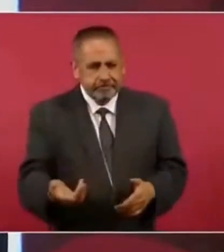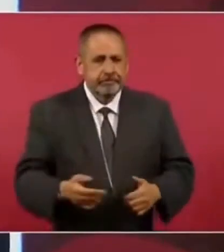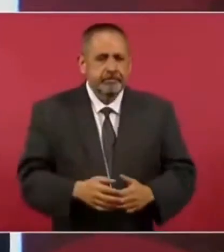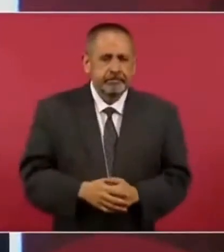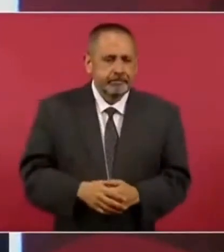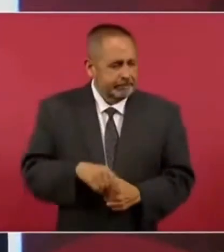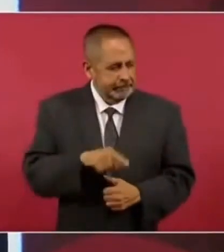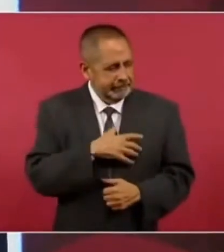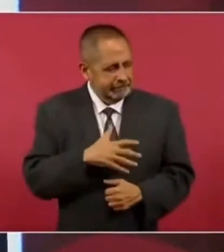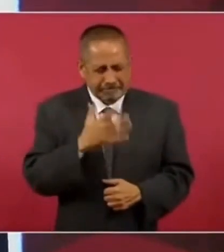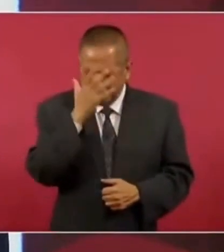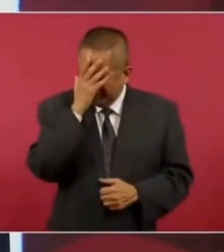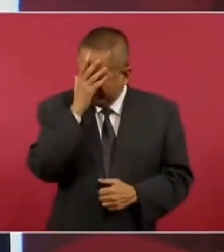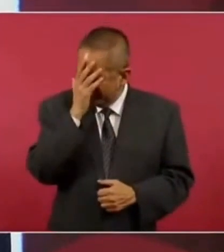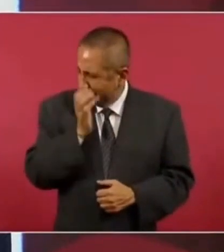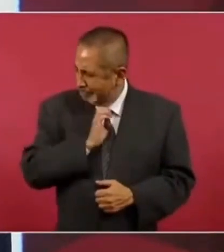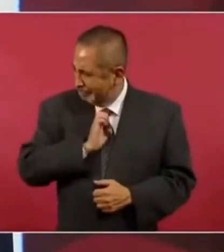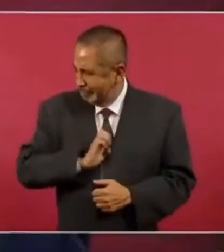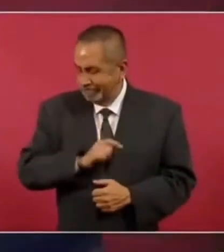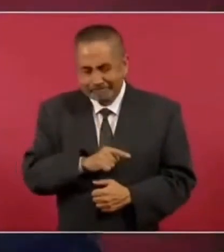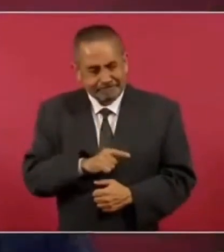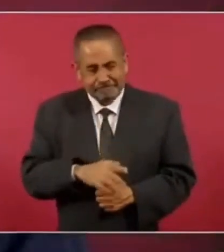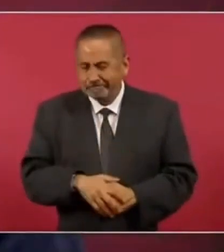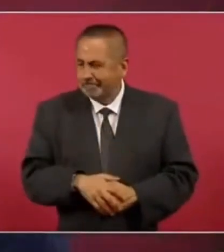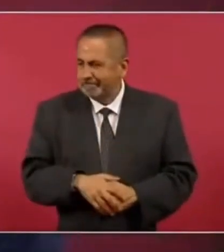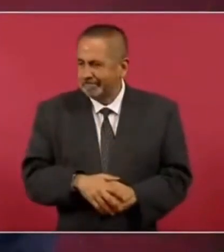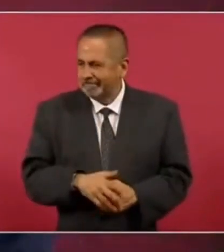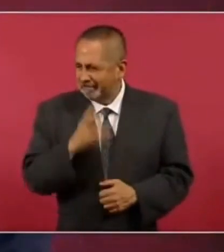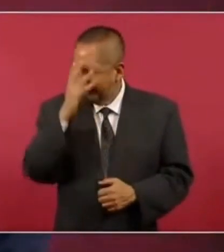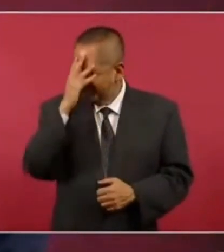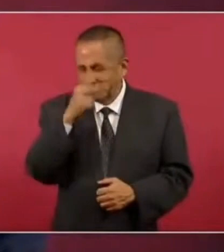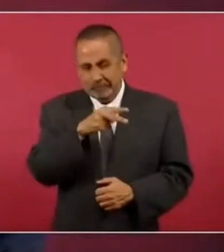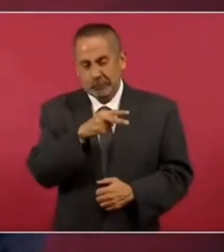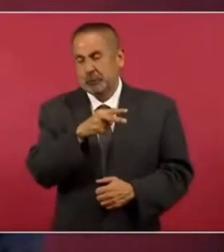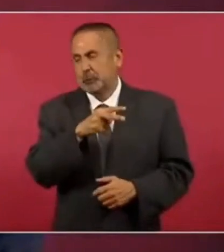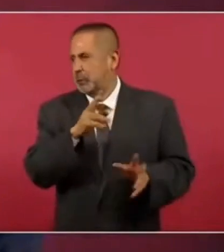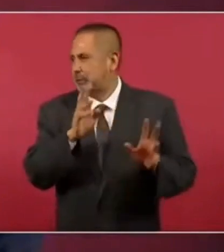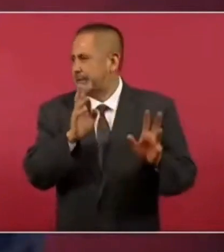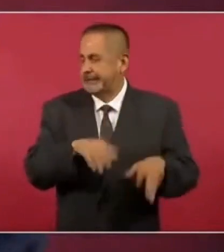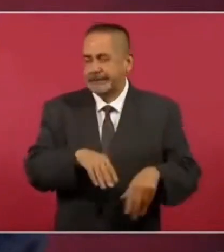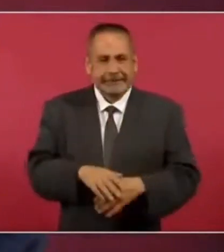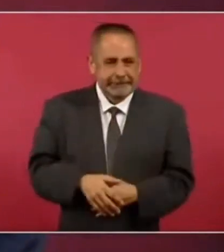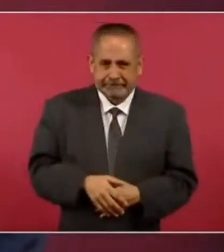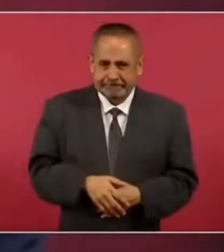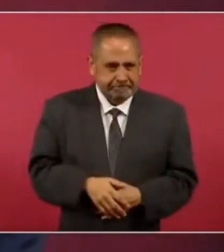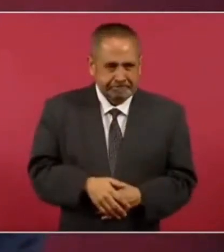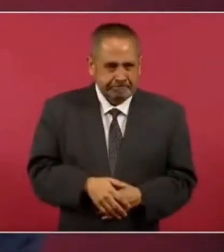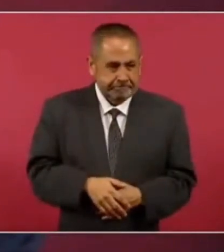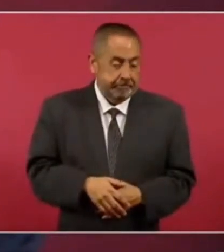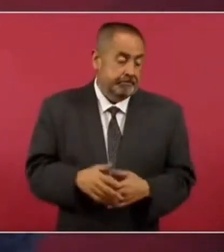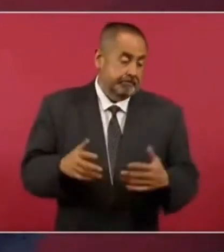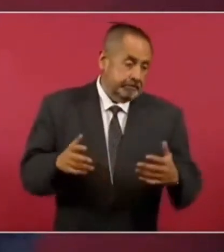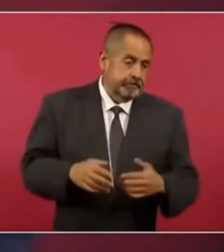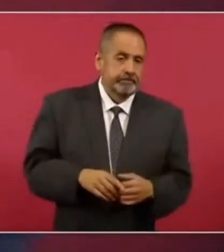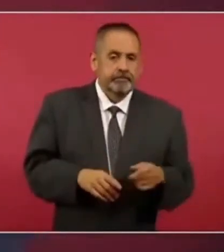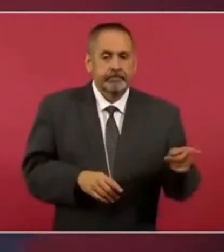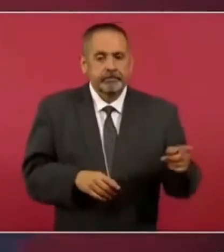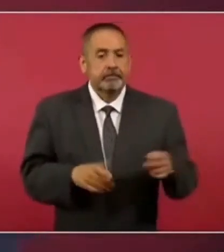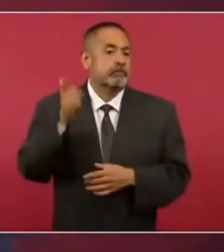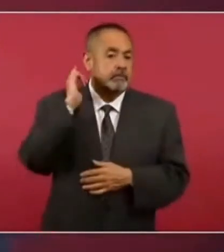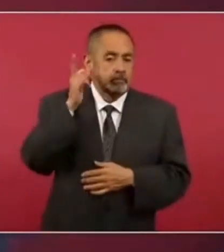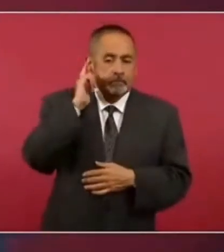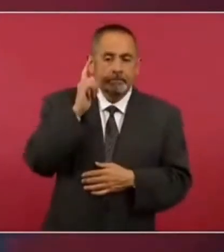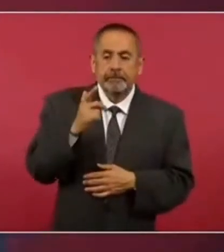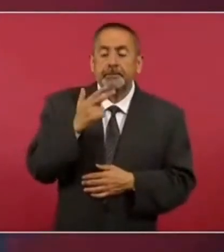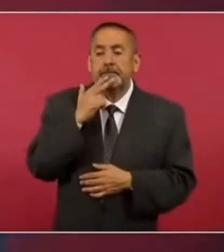dan pena ajena es bochornoso pero todo esto Ojalá